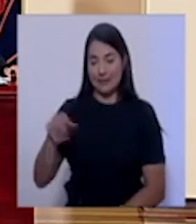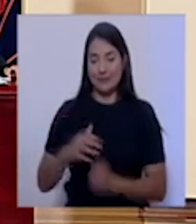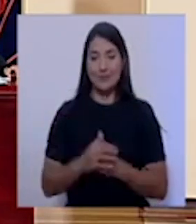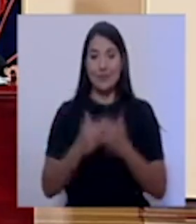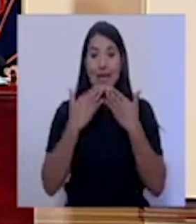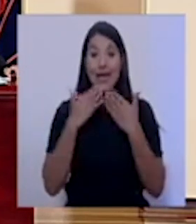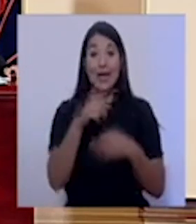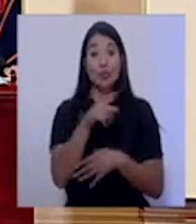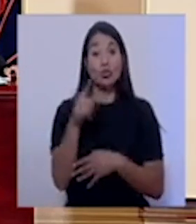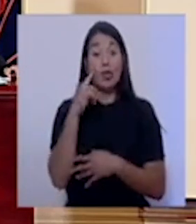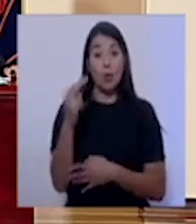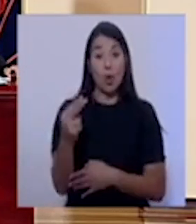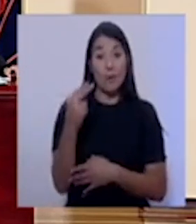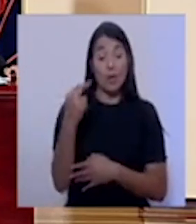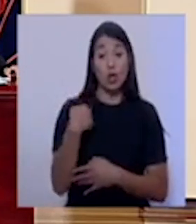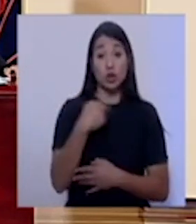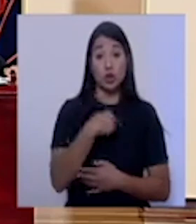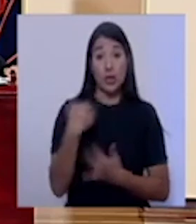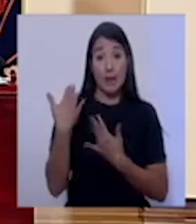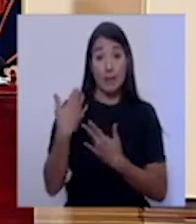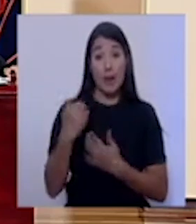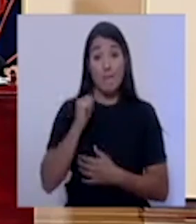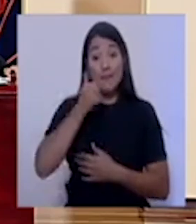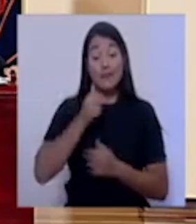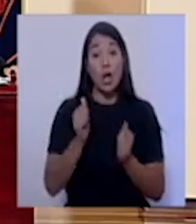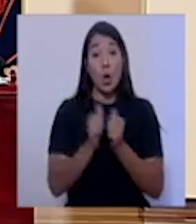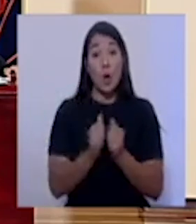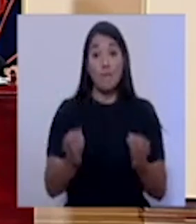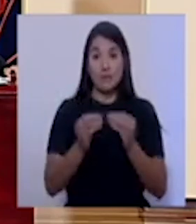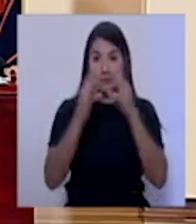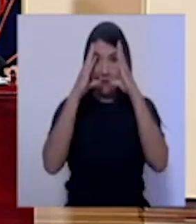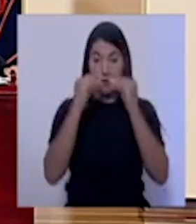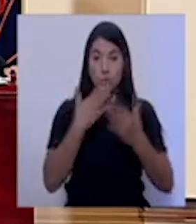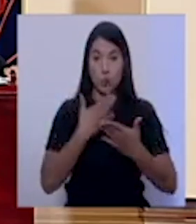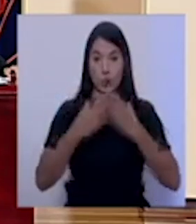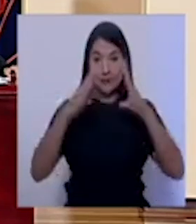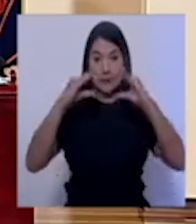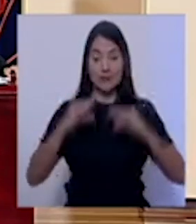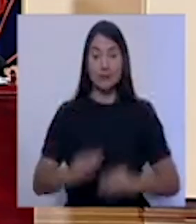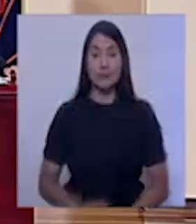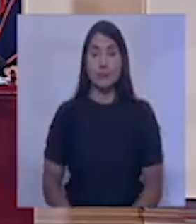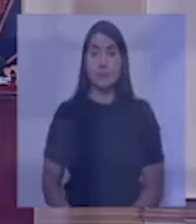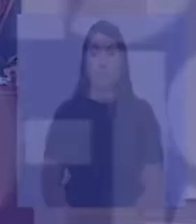ustedes su sintonía, los esperamos mañana con una nueva actualización. Muy buenas tardes.